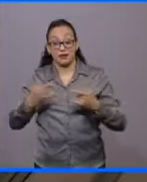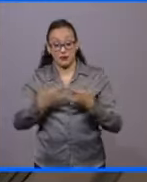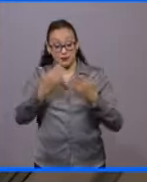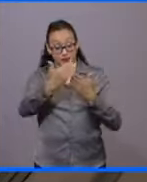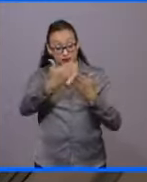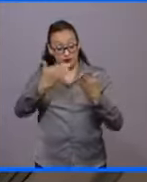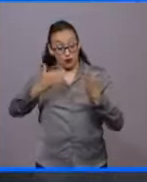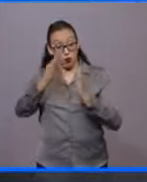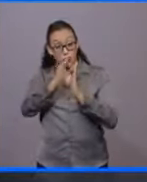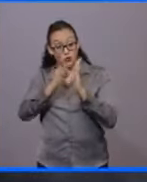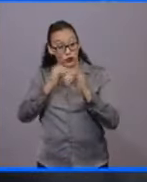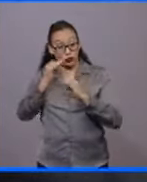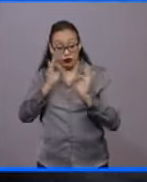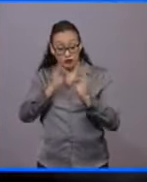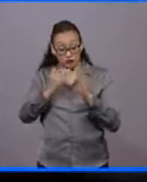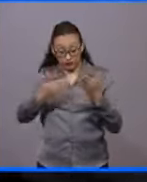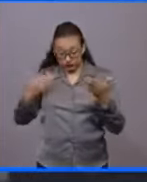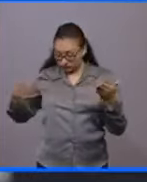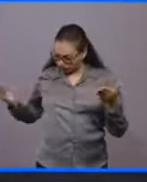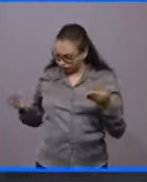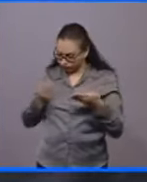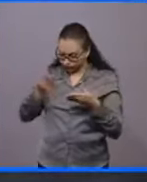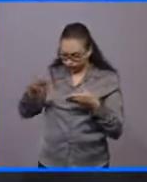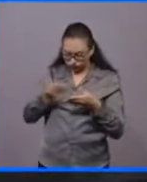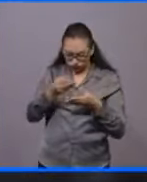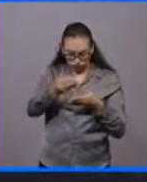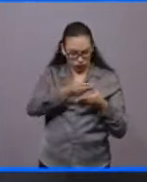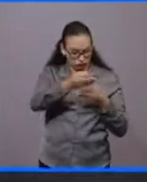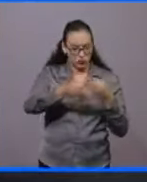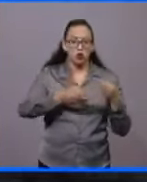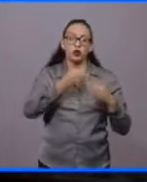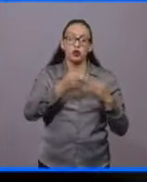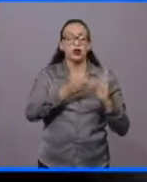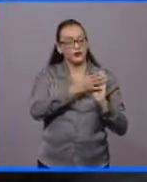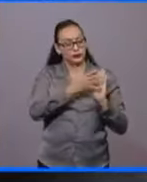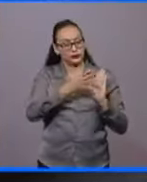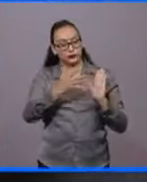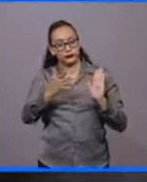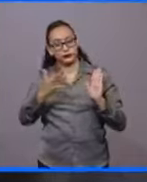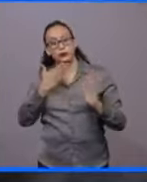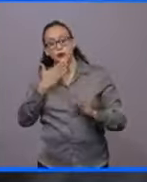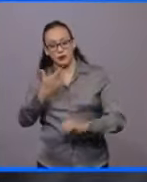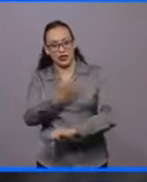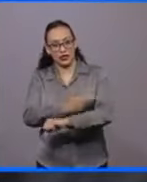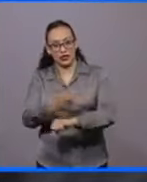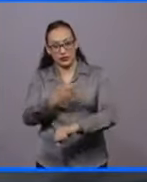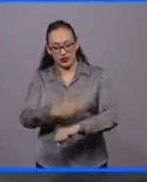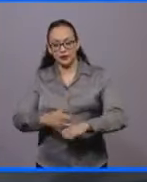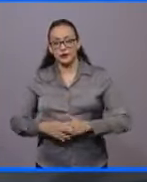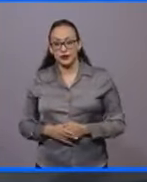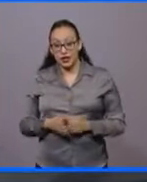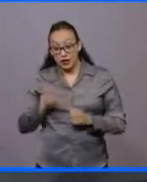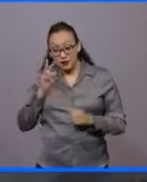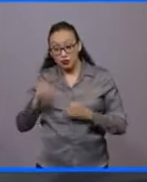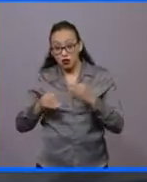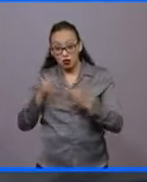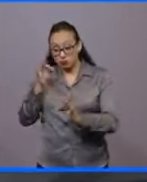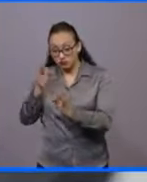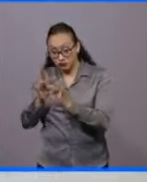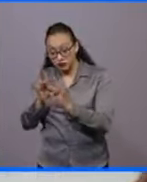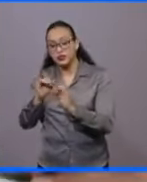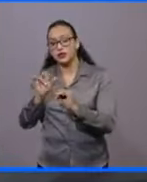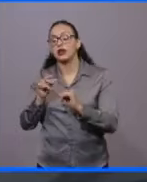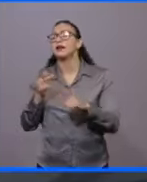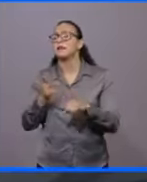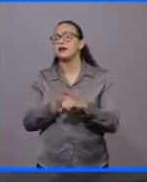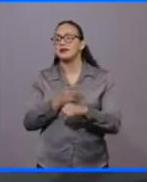no hubiera sido opuesta como excepción o no se cumpla con la carga procesal de acreditarla. De acuerdo a